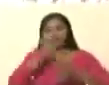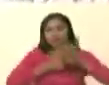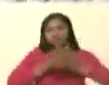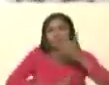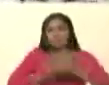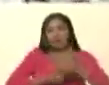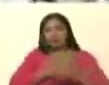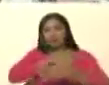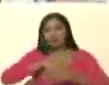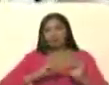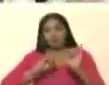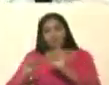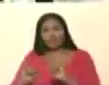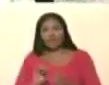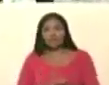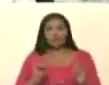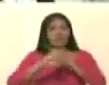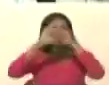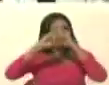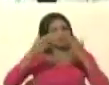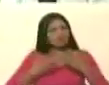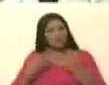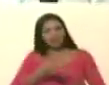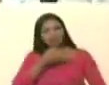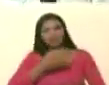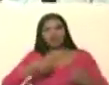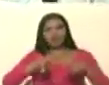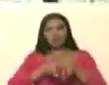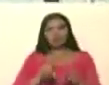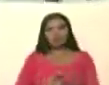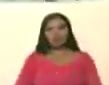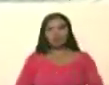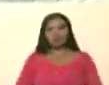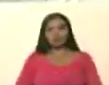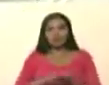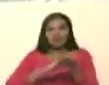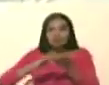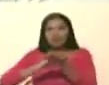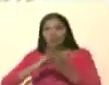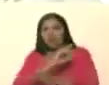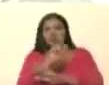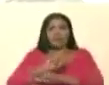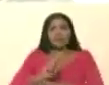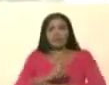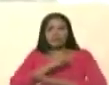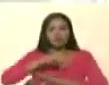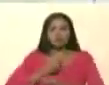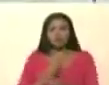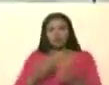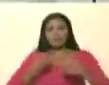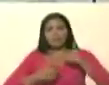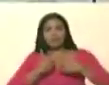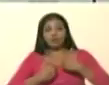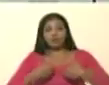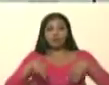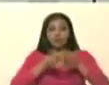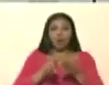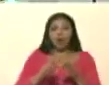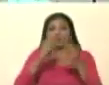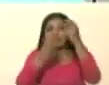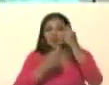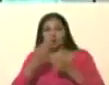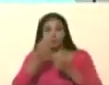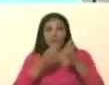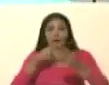permanente con felicidad social con recuperación económico y estamos en miércoles de economía